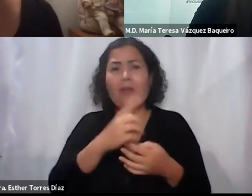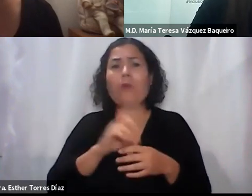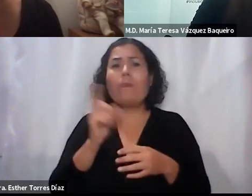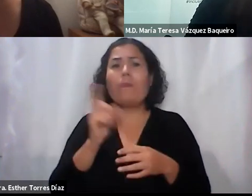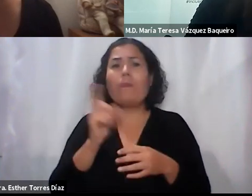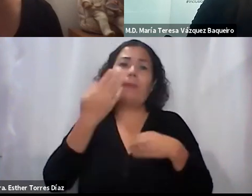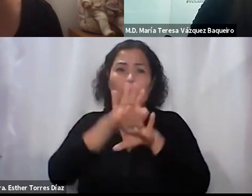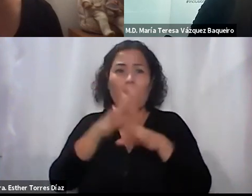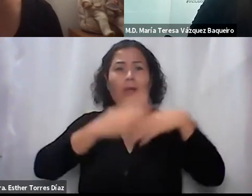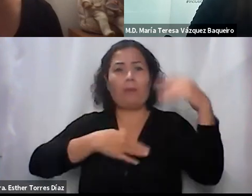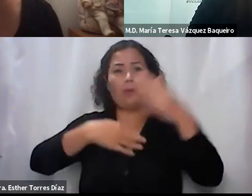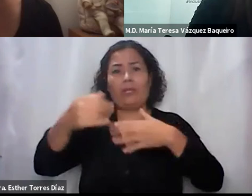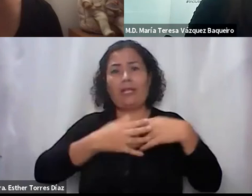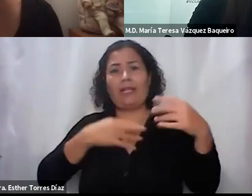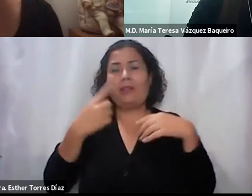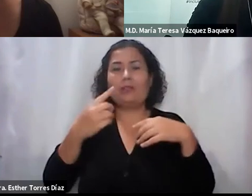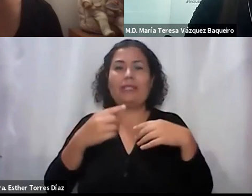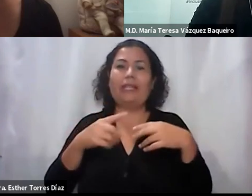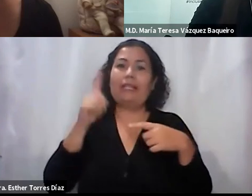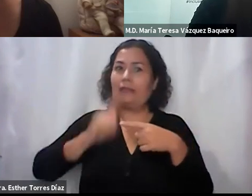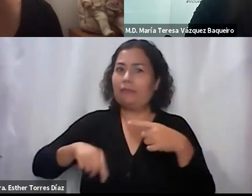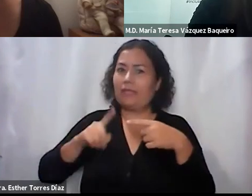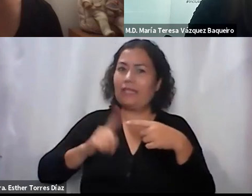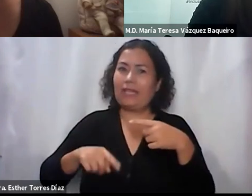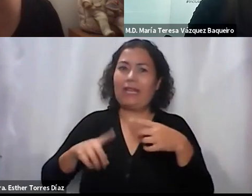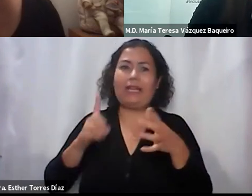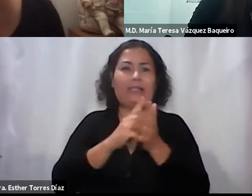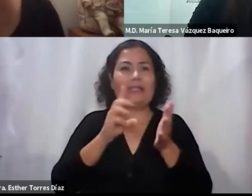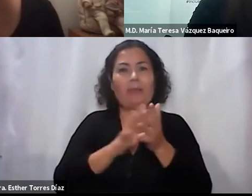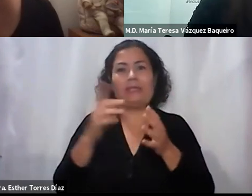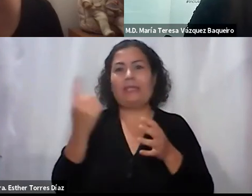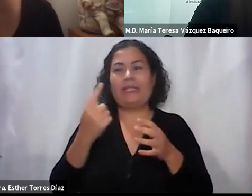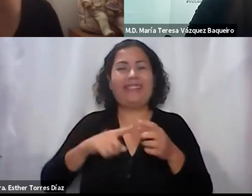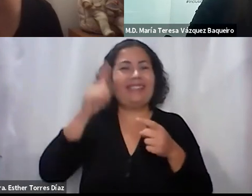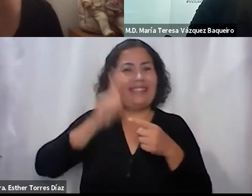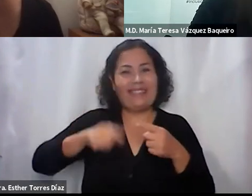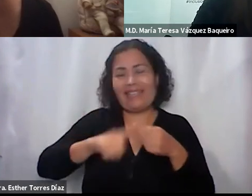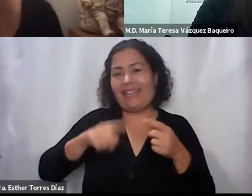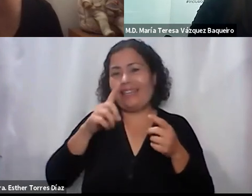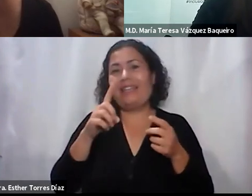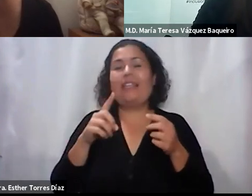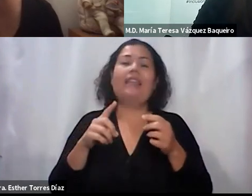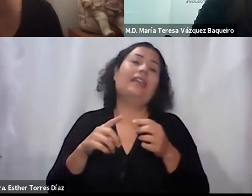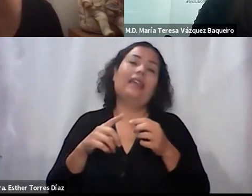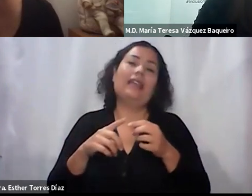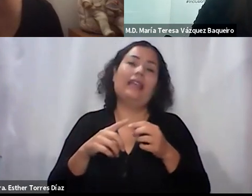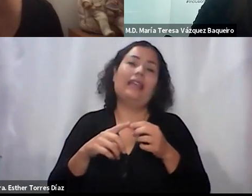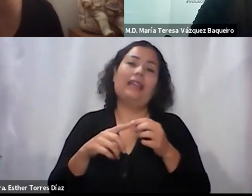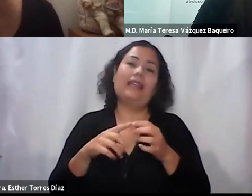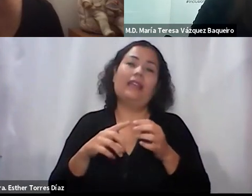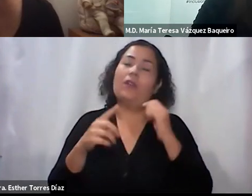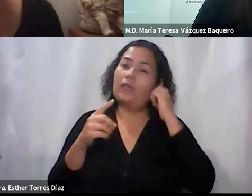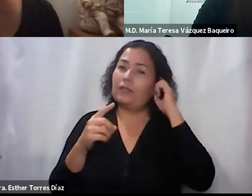de prescindencia de la discapacidad, de que queremos completamente erradicar, un gran ejemplo del modelo de prescindencia